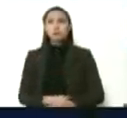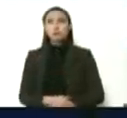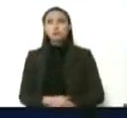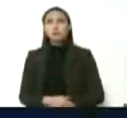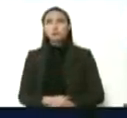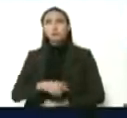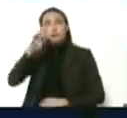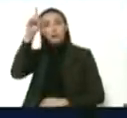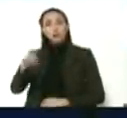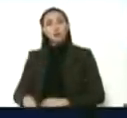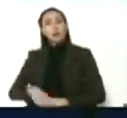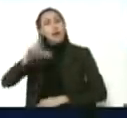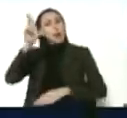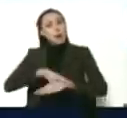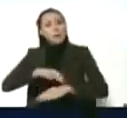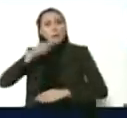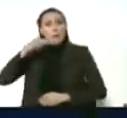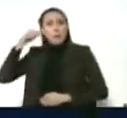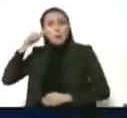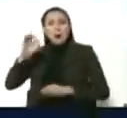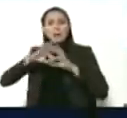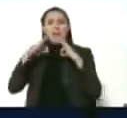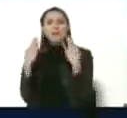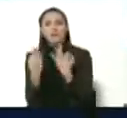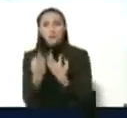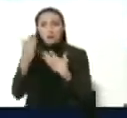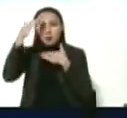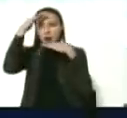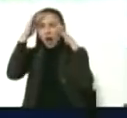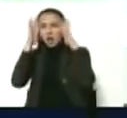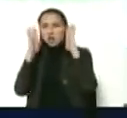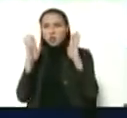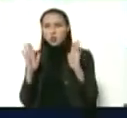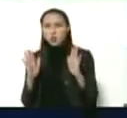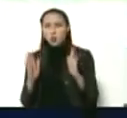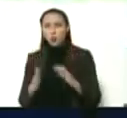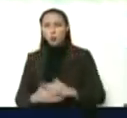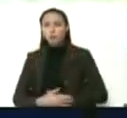con los médicos y médicas de familia,